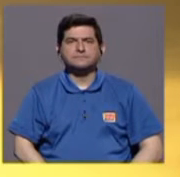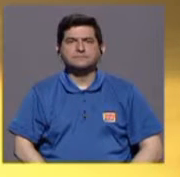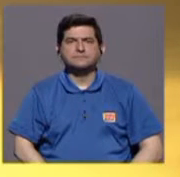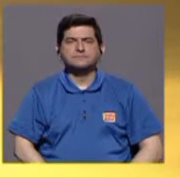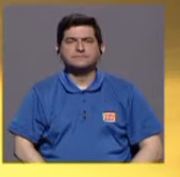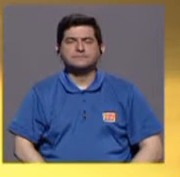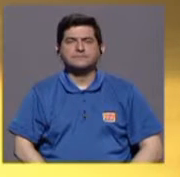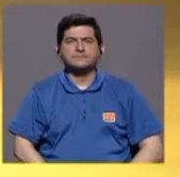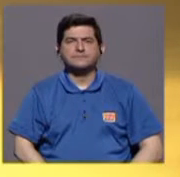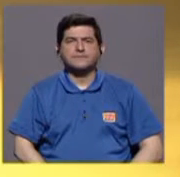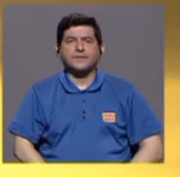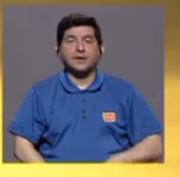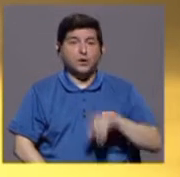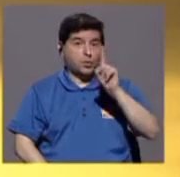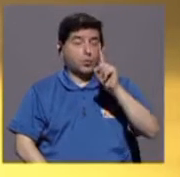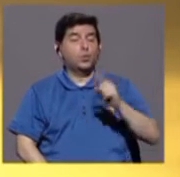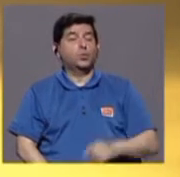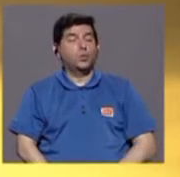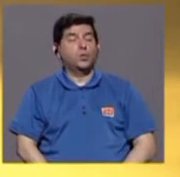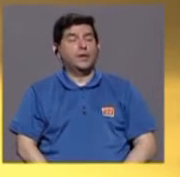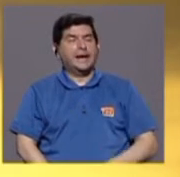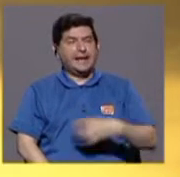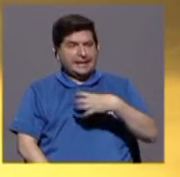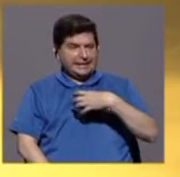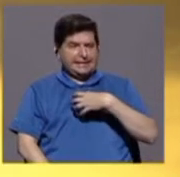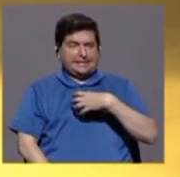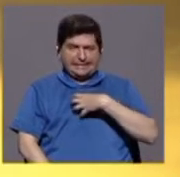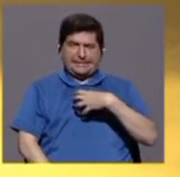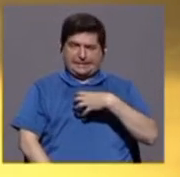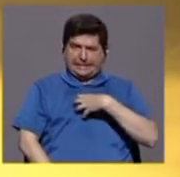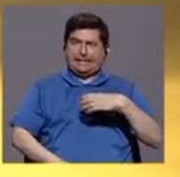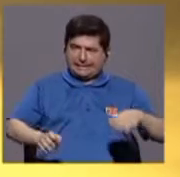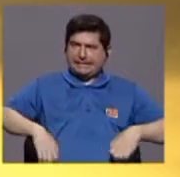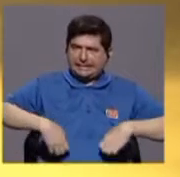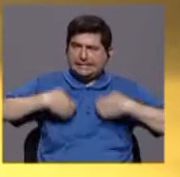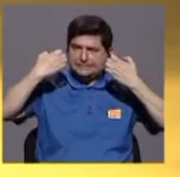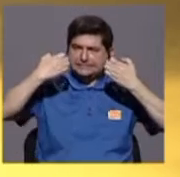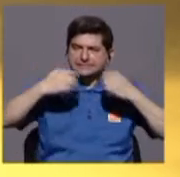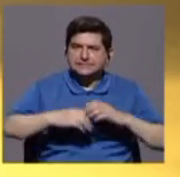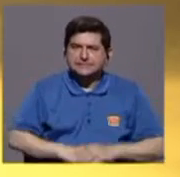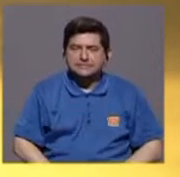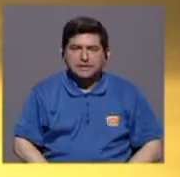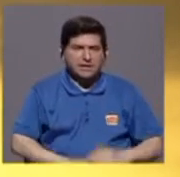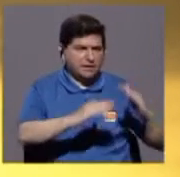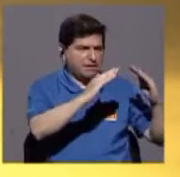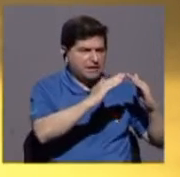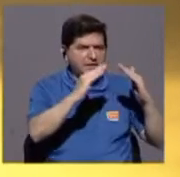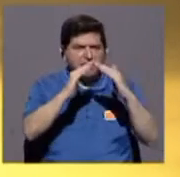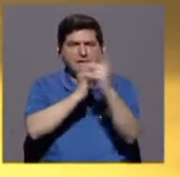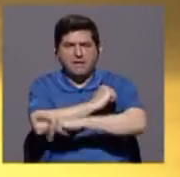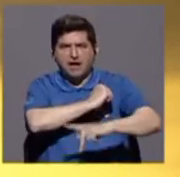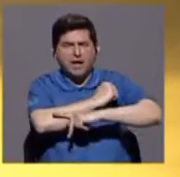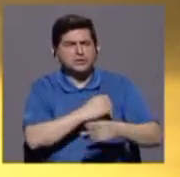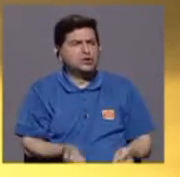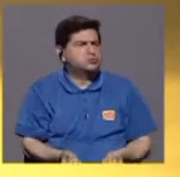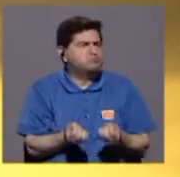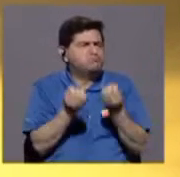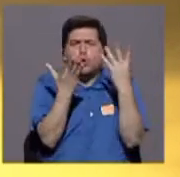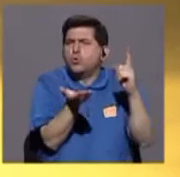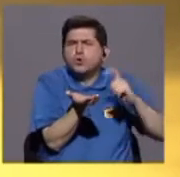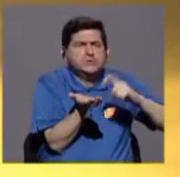hay una queja de que los hogares de este país están muy